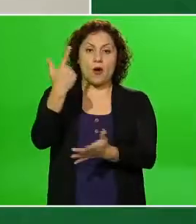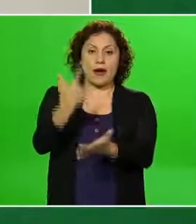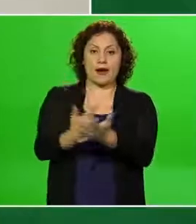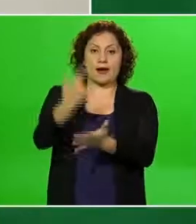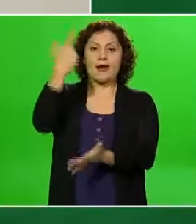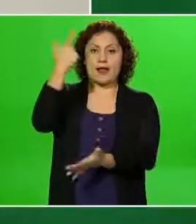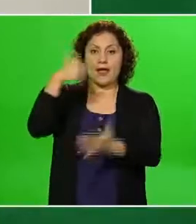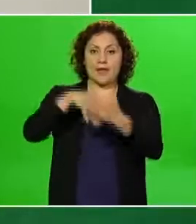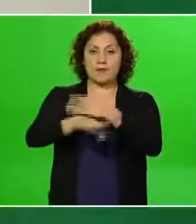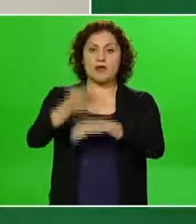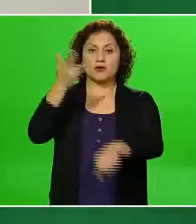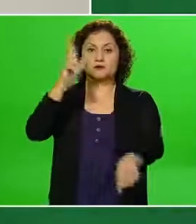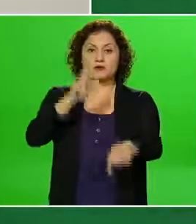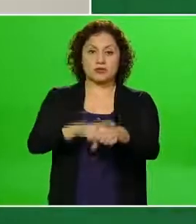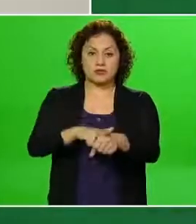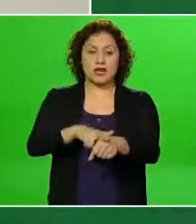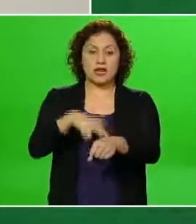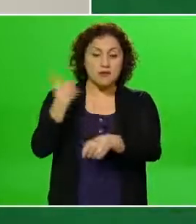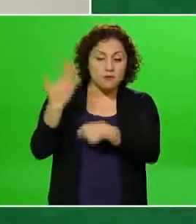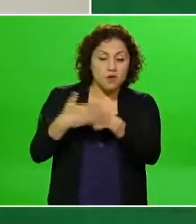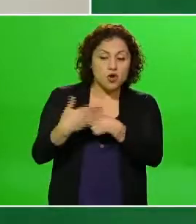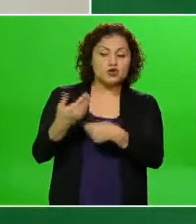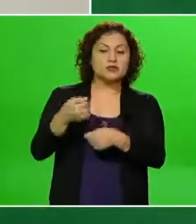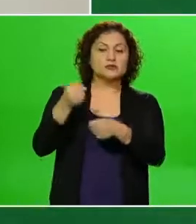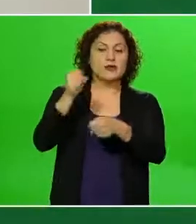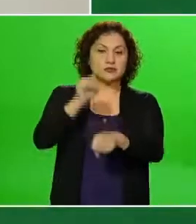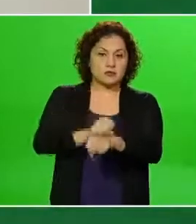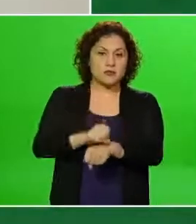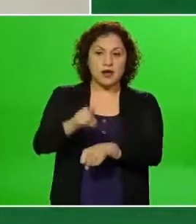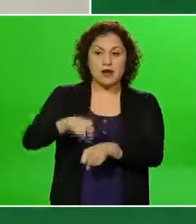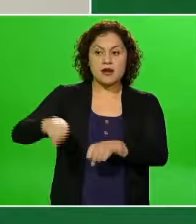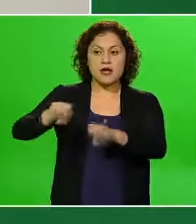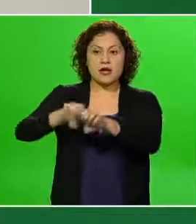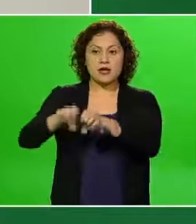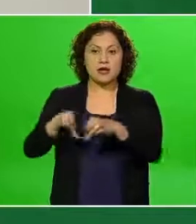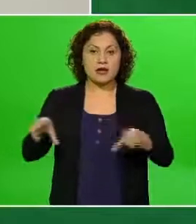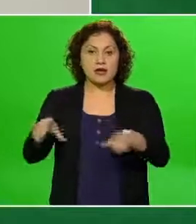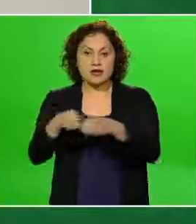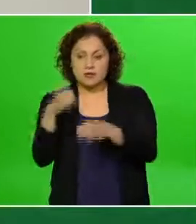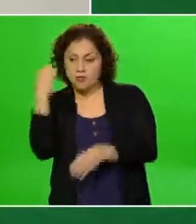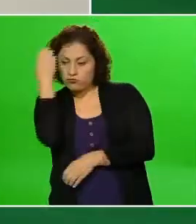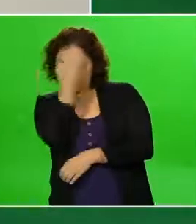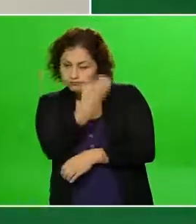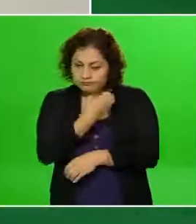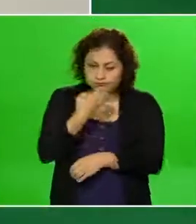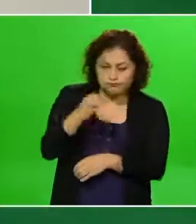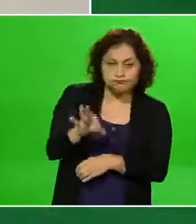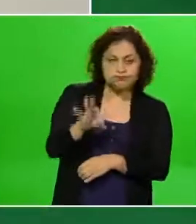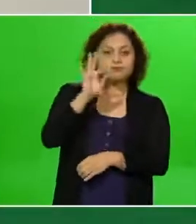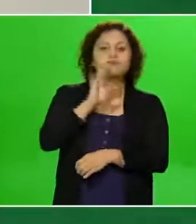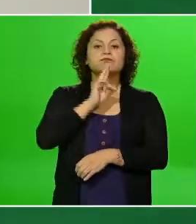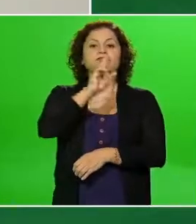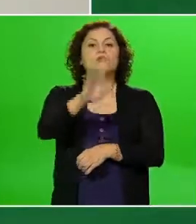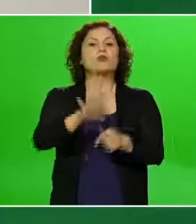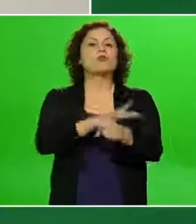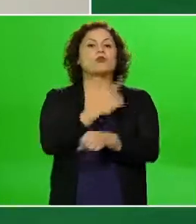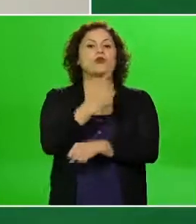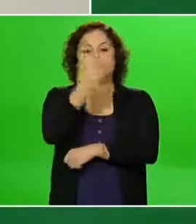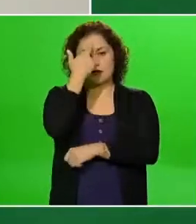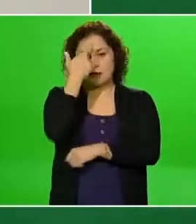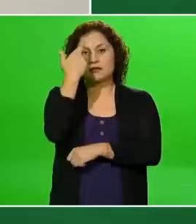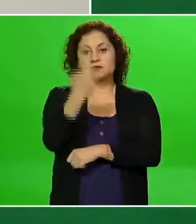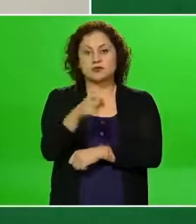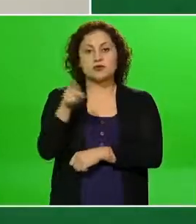esta semana será dictaminado por el grupo de expertos nacional que está dictaminando no solo los ESAVIS en mujeres embarazadas, sino todos los ESAVIS